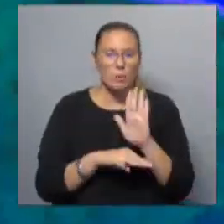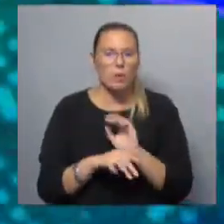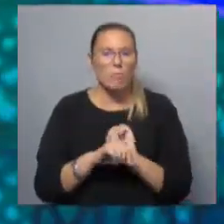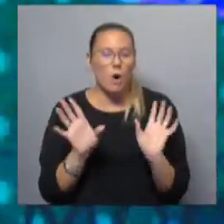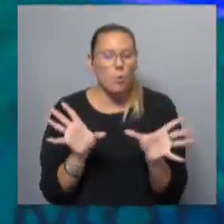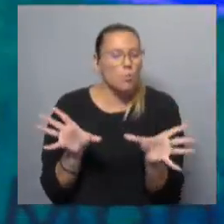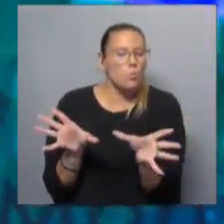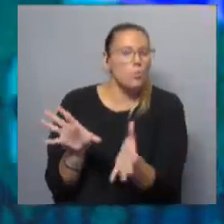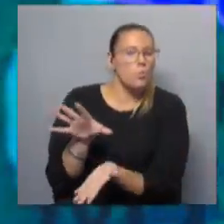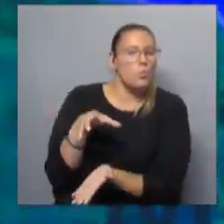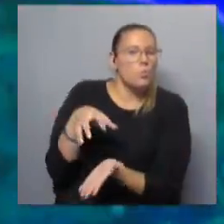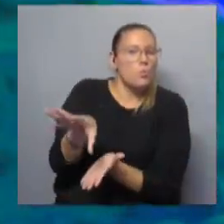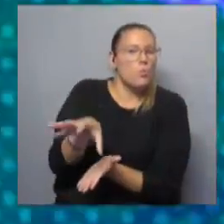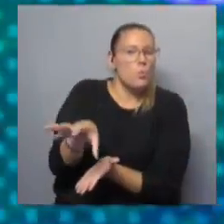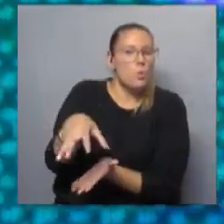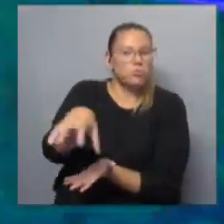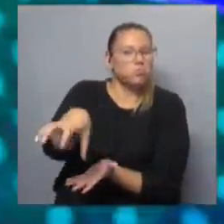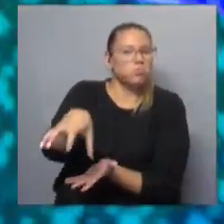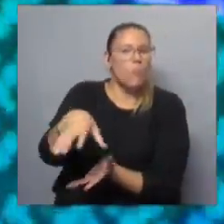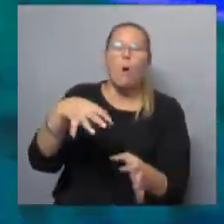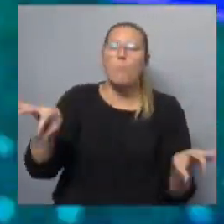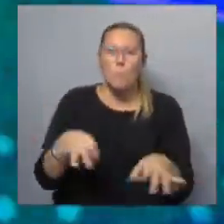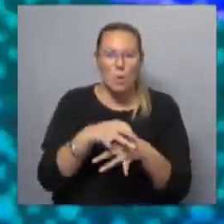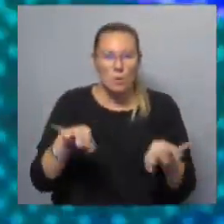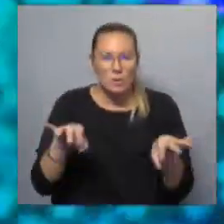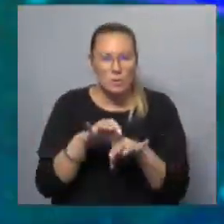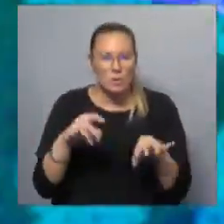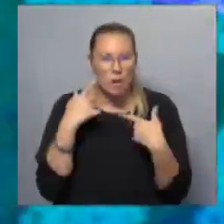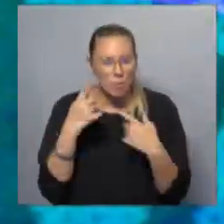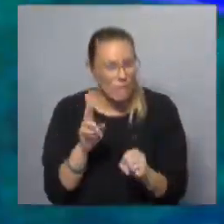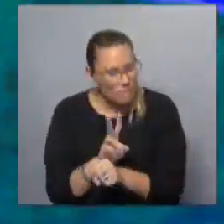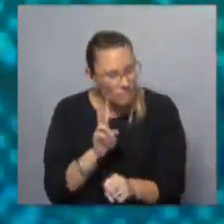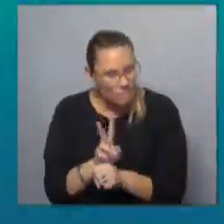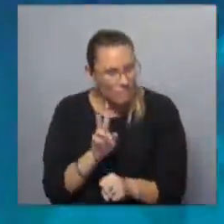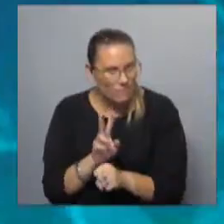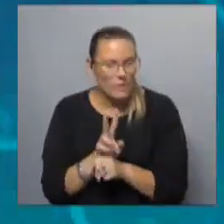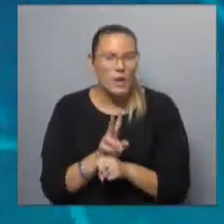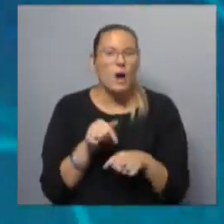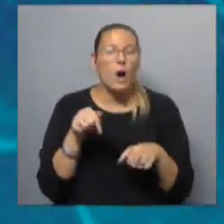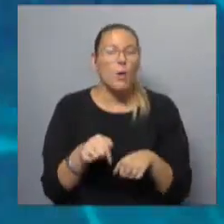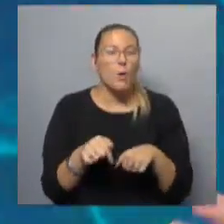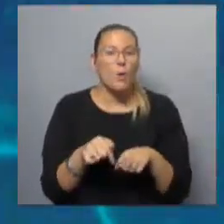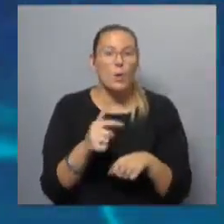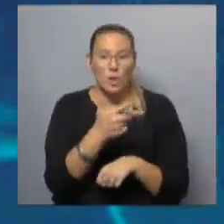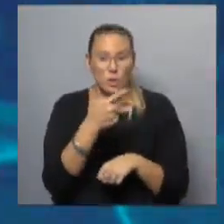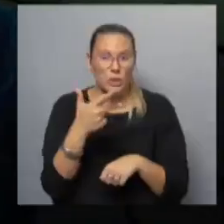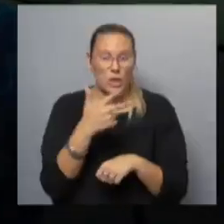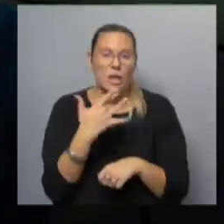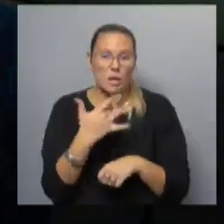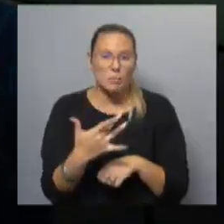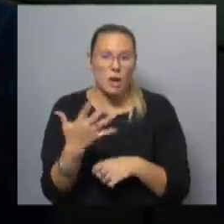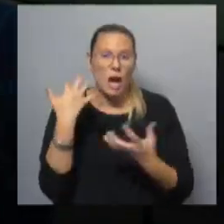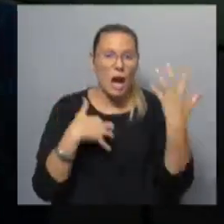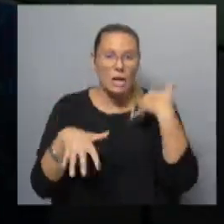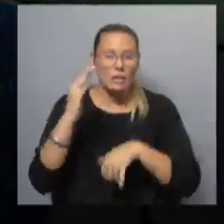tener una esquinita de música que la estamos como apretando, con mucho amor. Hoy tenemos un trío maravilloso que se llama Animales